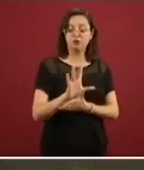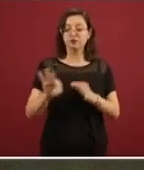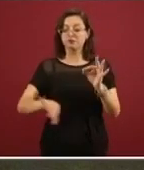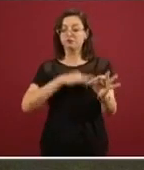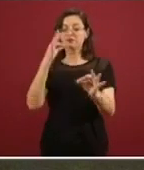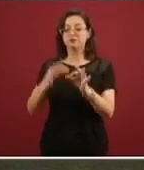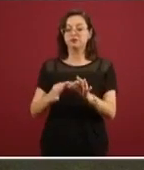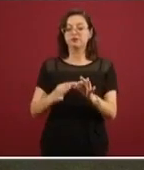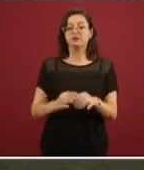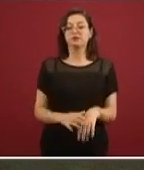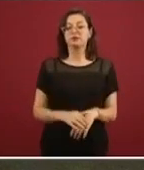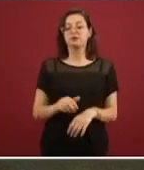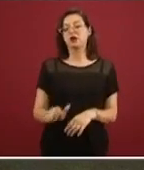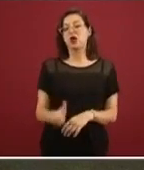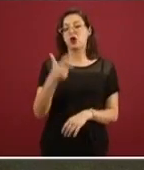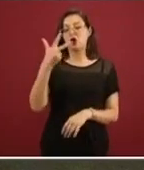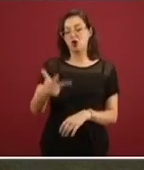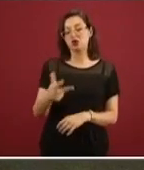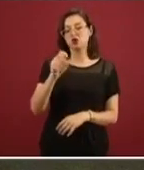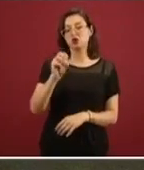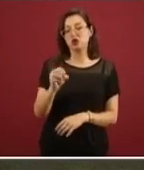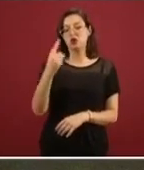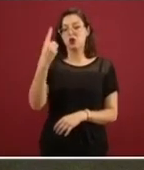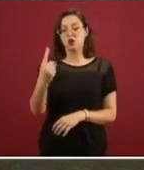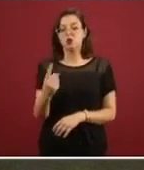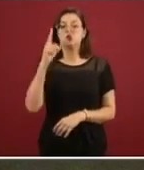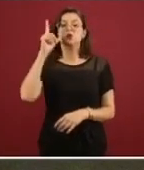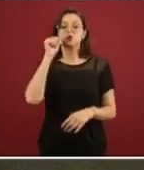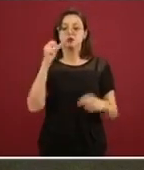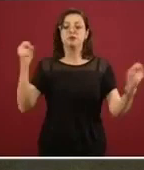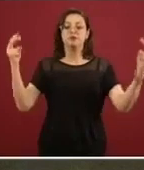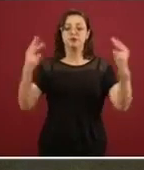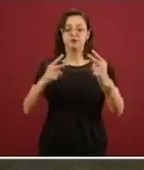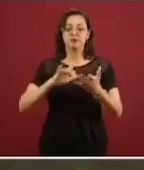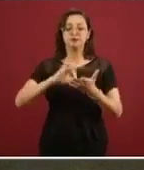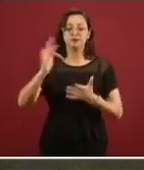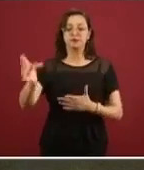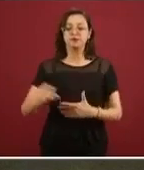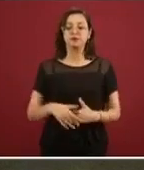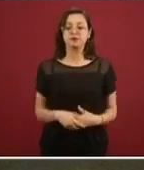gracias. Terminamos aquí, 20:01 y nos vemos mañana. Gracias. Hasta luego.